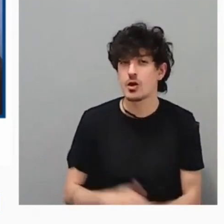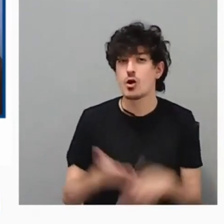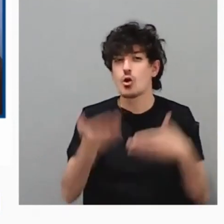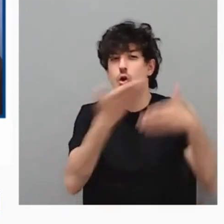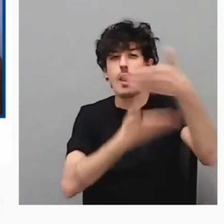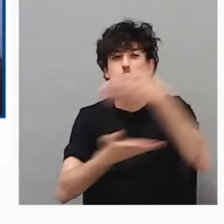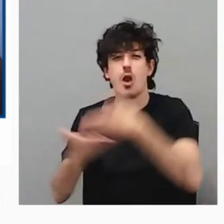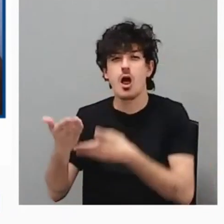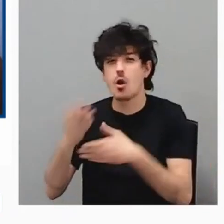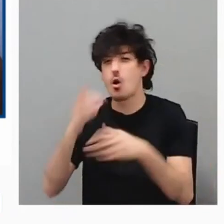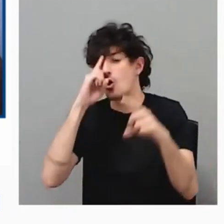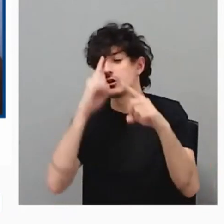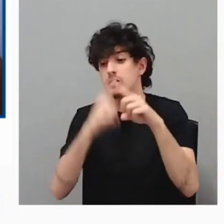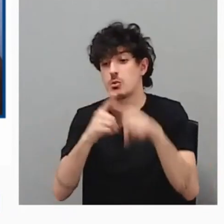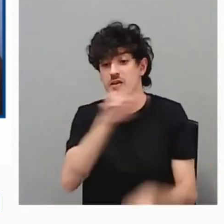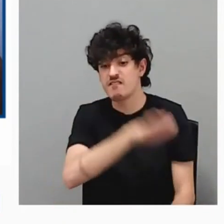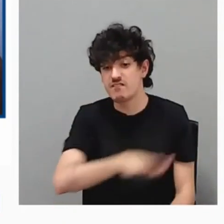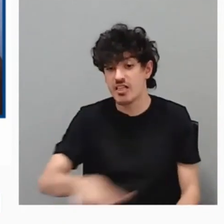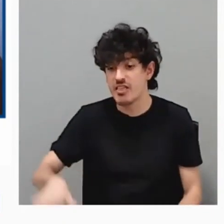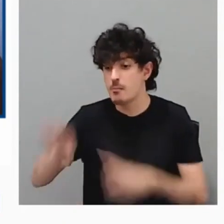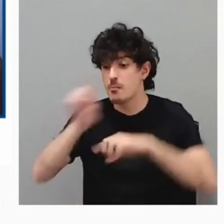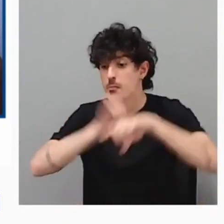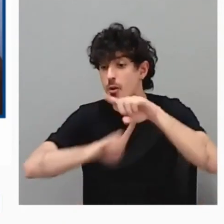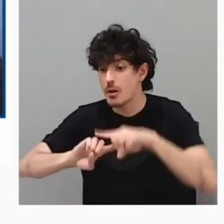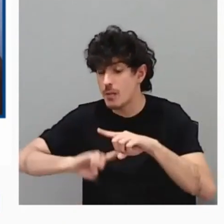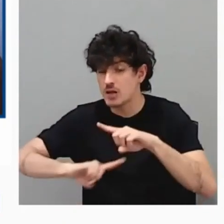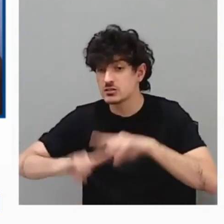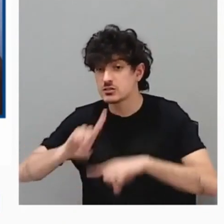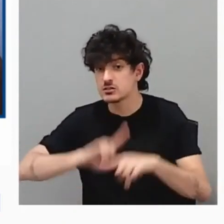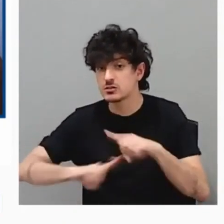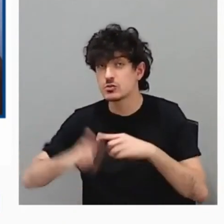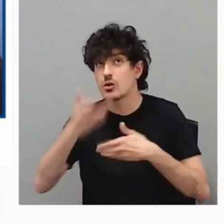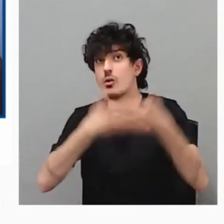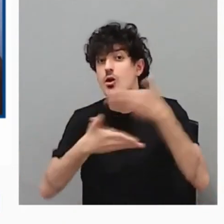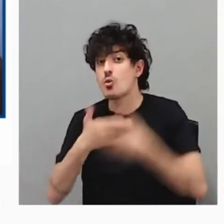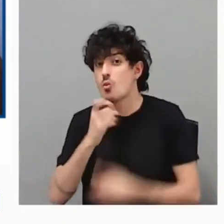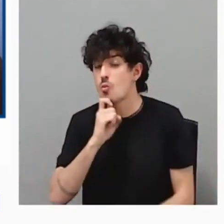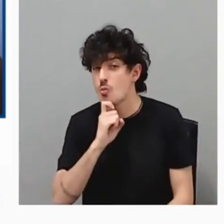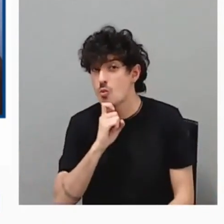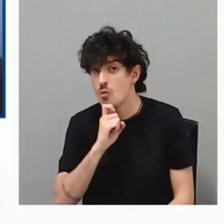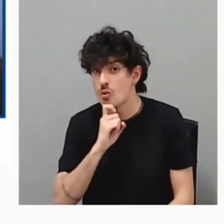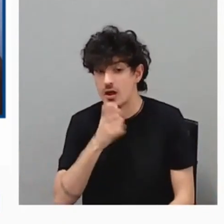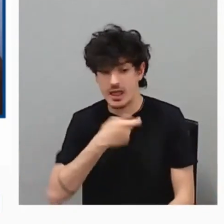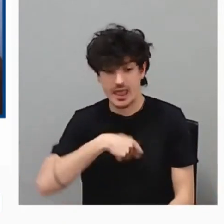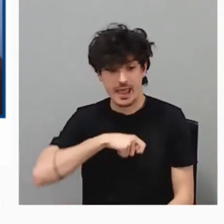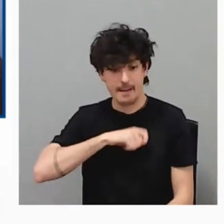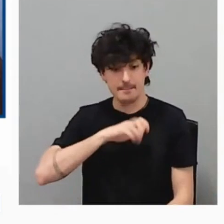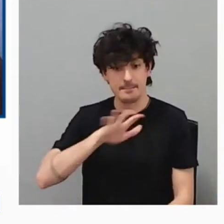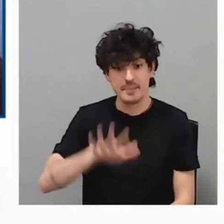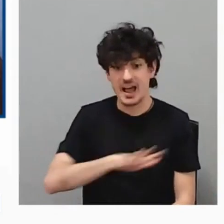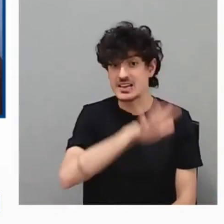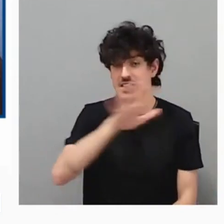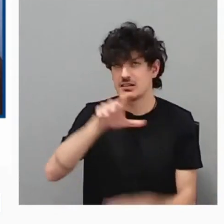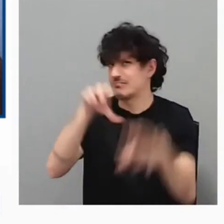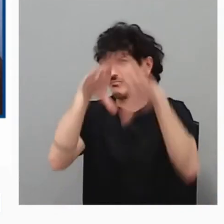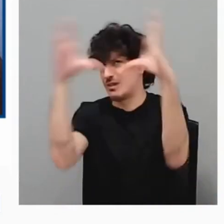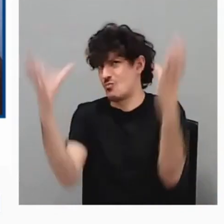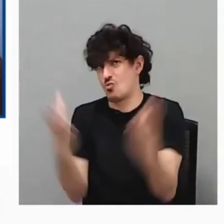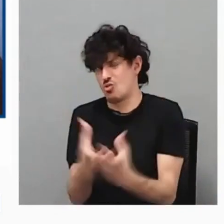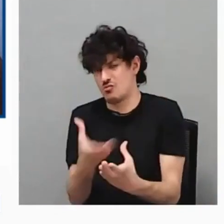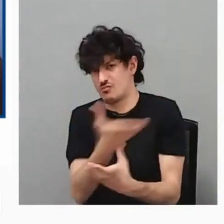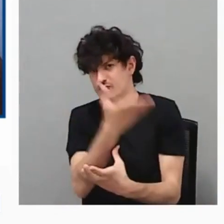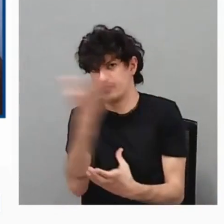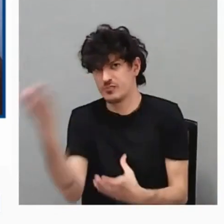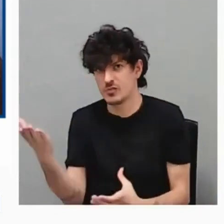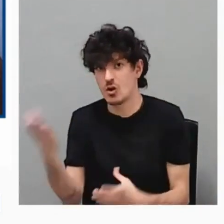de los problemas de la infancia en España y en el mundo? Yo pondría una coma, y sobre todo en español, en la parte que a nosotros nos compete, para acelerar